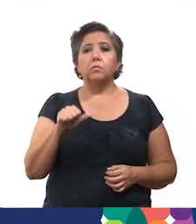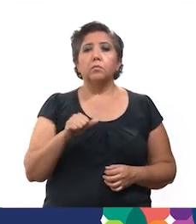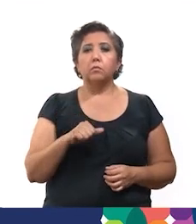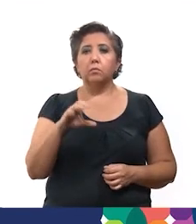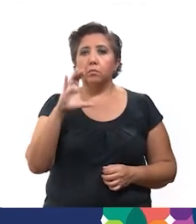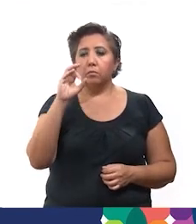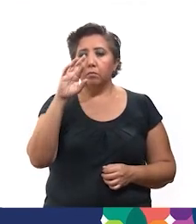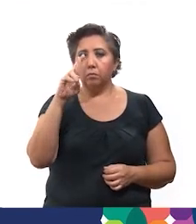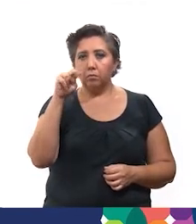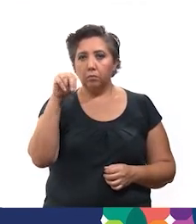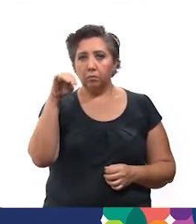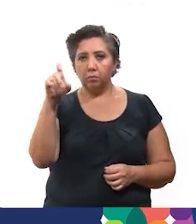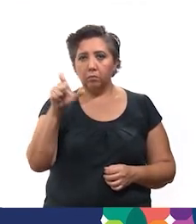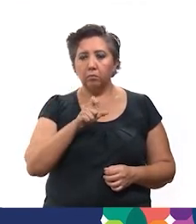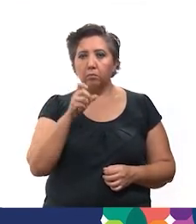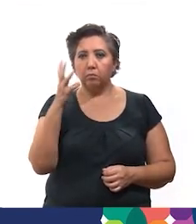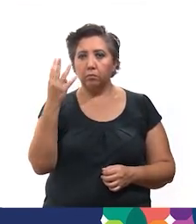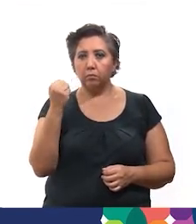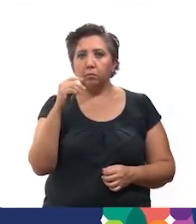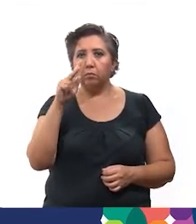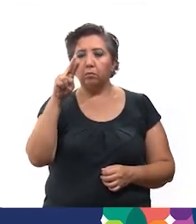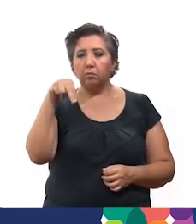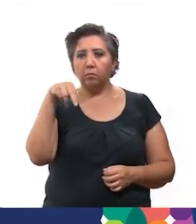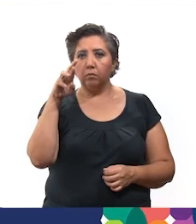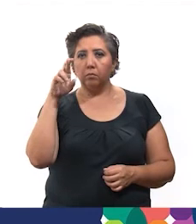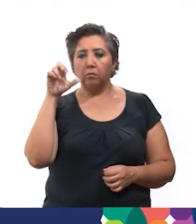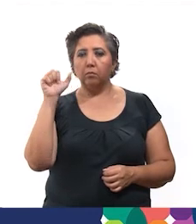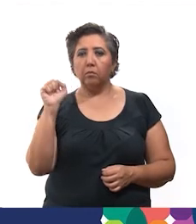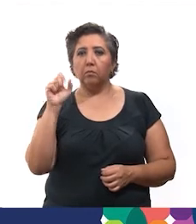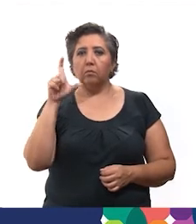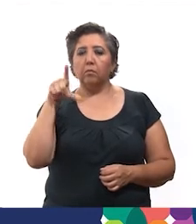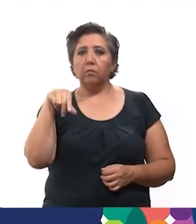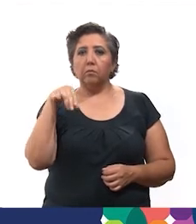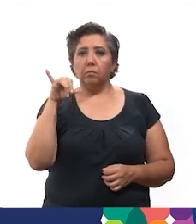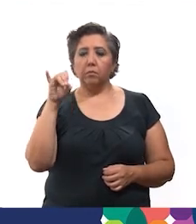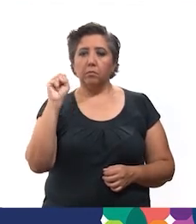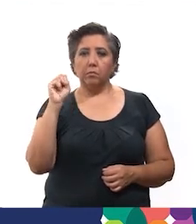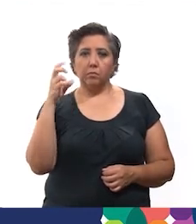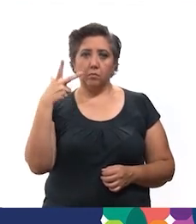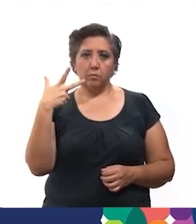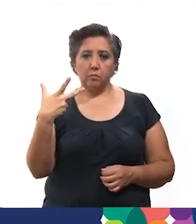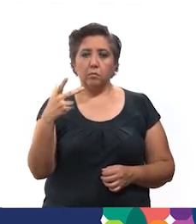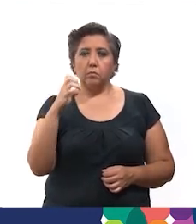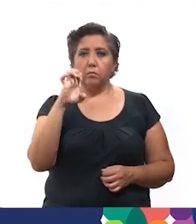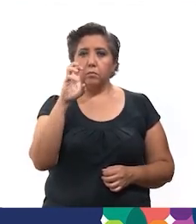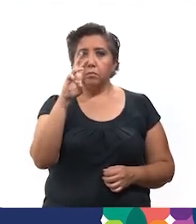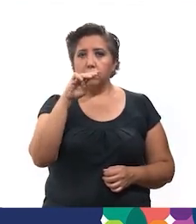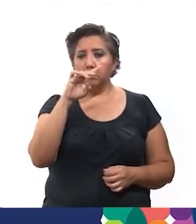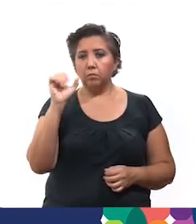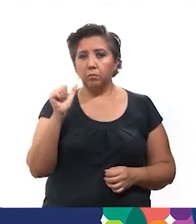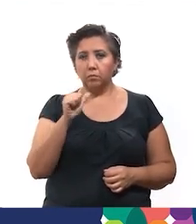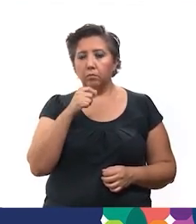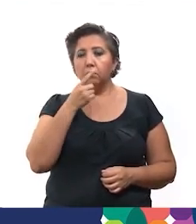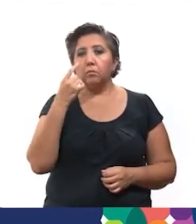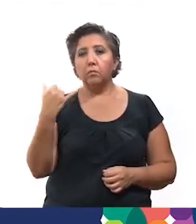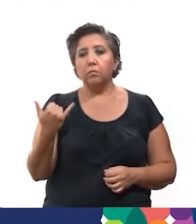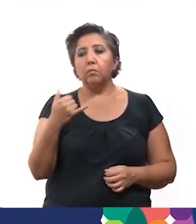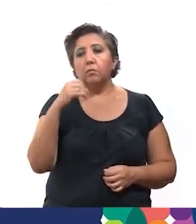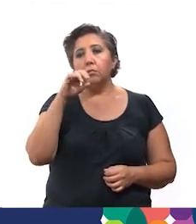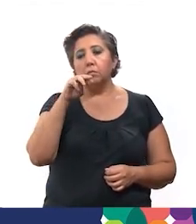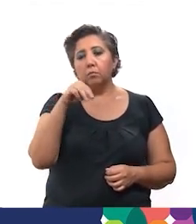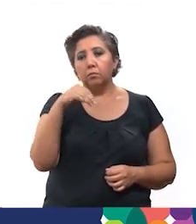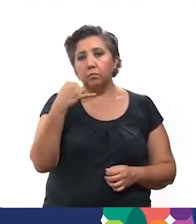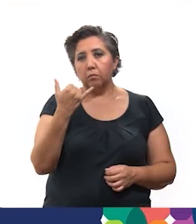ukinil, obetían, Ichil, cuarenta y ocho, tak, noventa y tres, Javove. Iashkohanchajob yola el diabetes, cojanil, ucaba, cardiovascular,